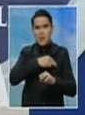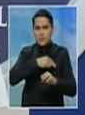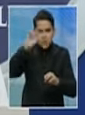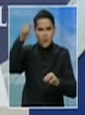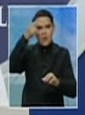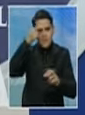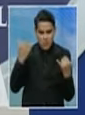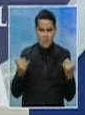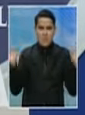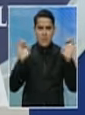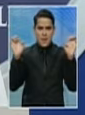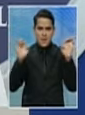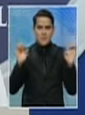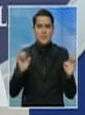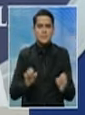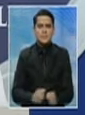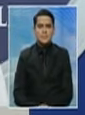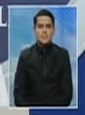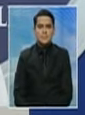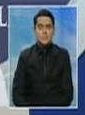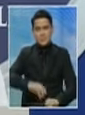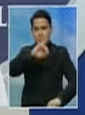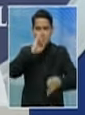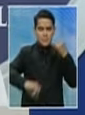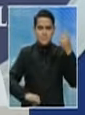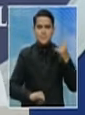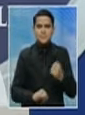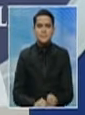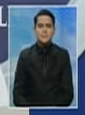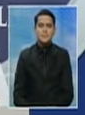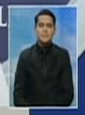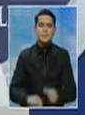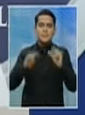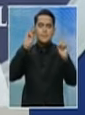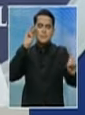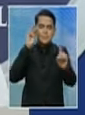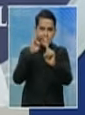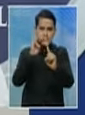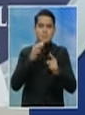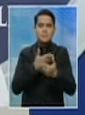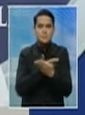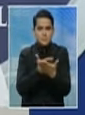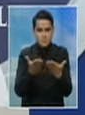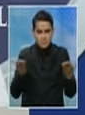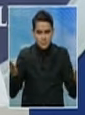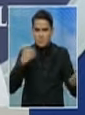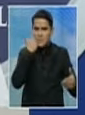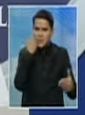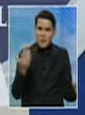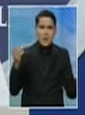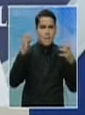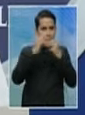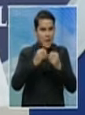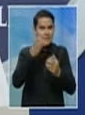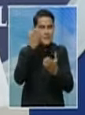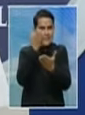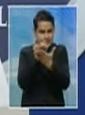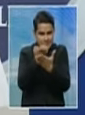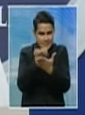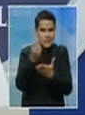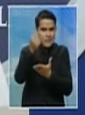emergencia sanitaria. Por último, con el propósito de contar con los suficientes recursos económicos